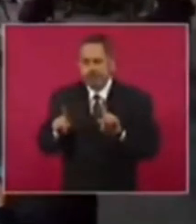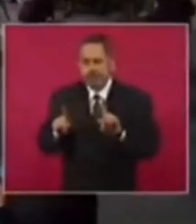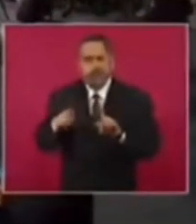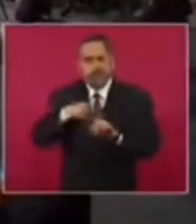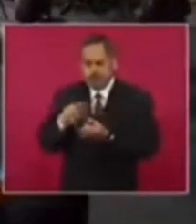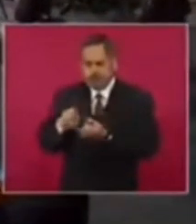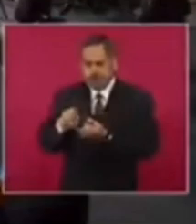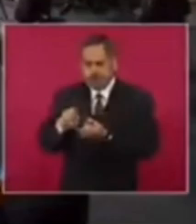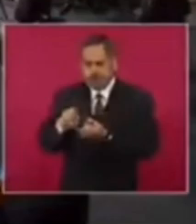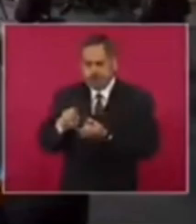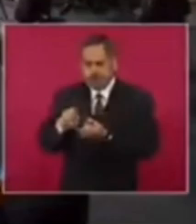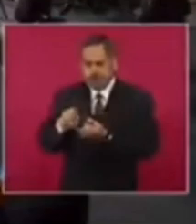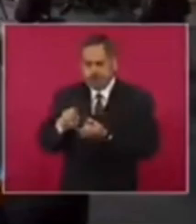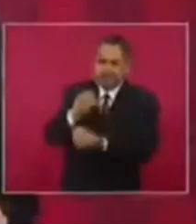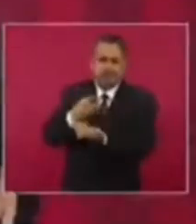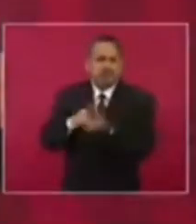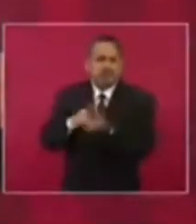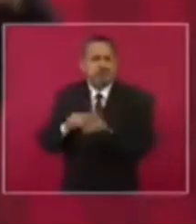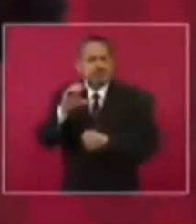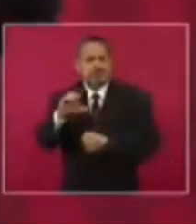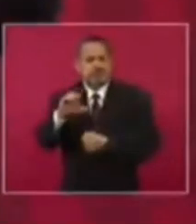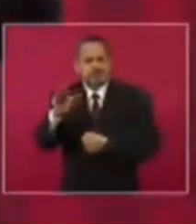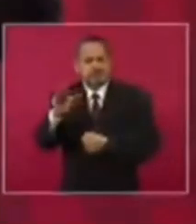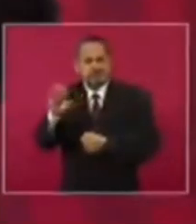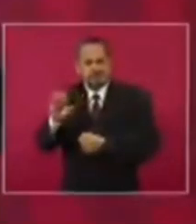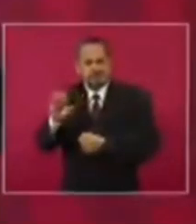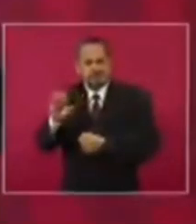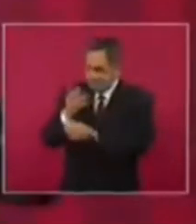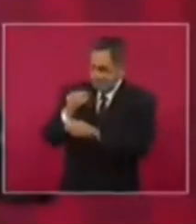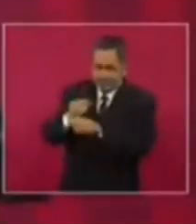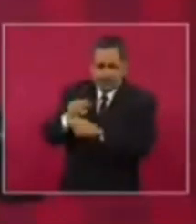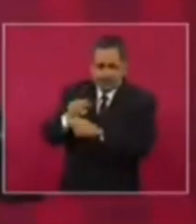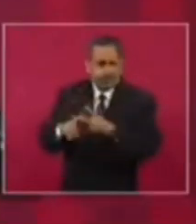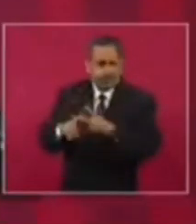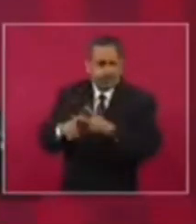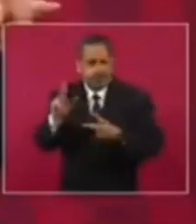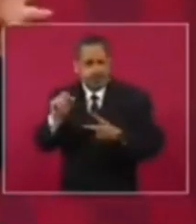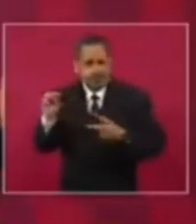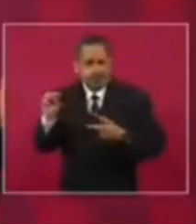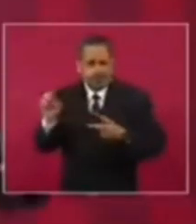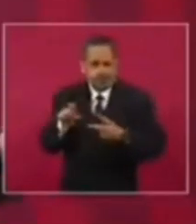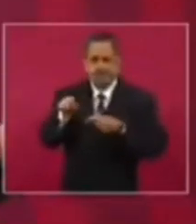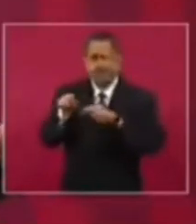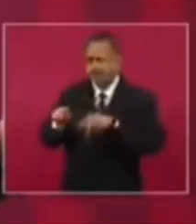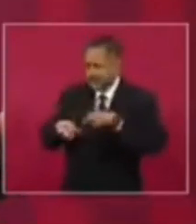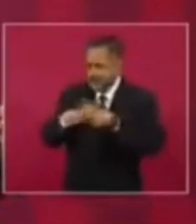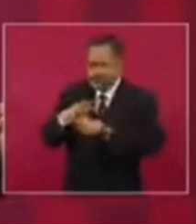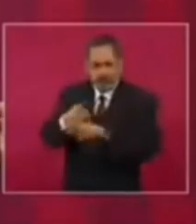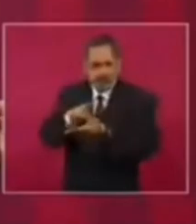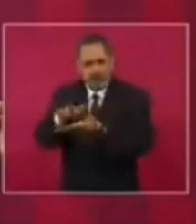Es fortalecer a la Comisión Federal de Electricidad y fortalecer a Pemex, porque de esa manera